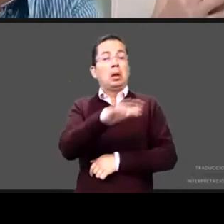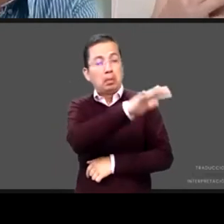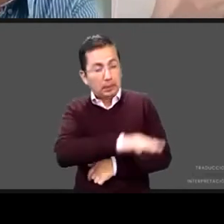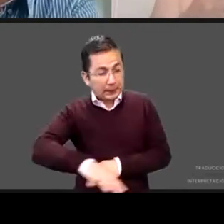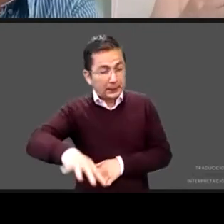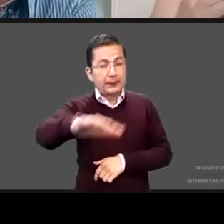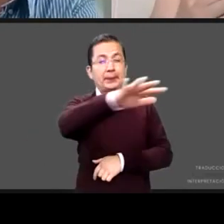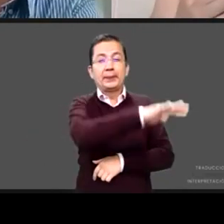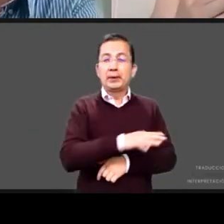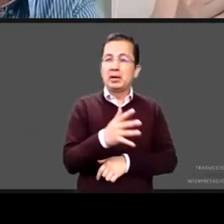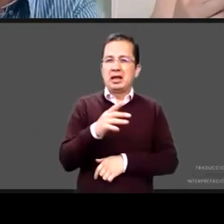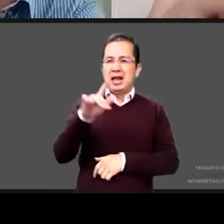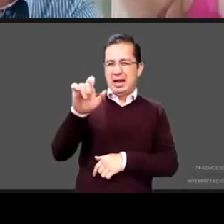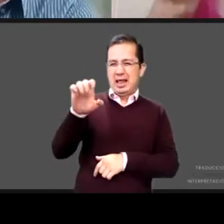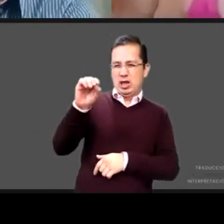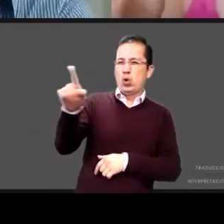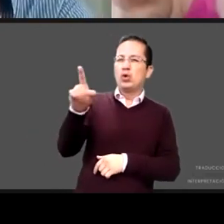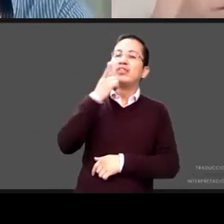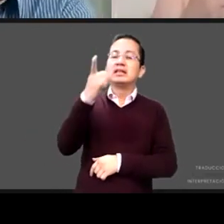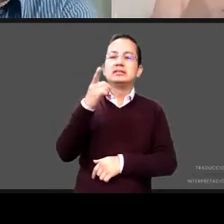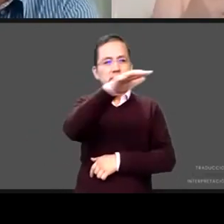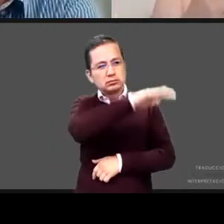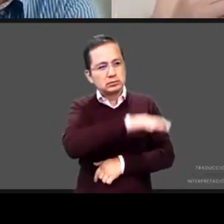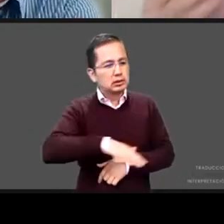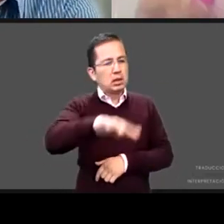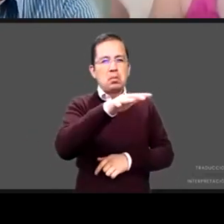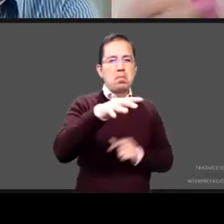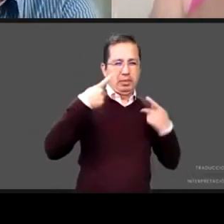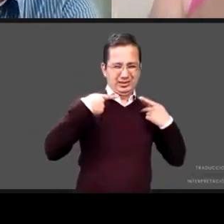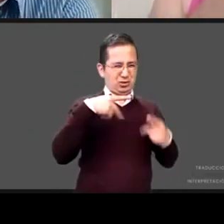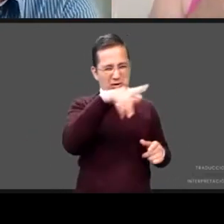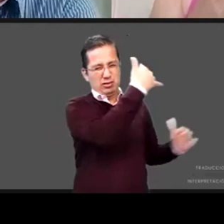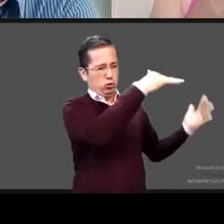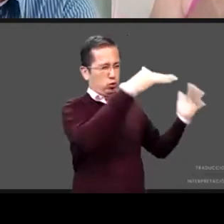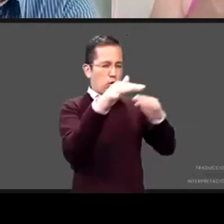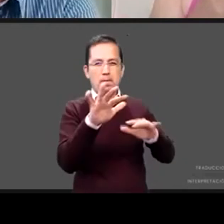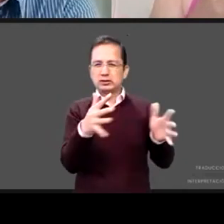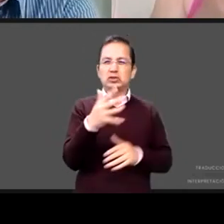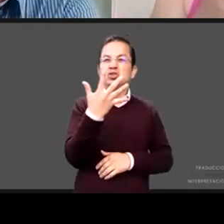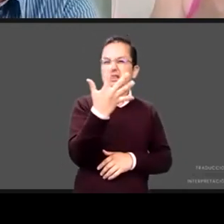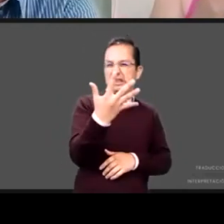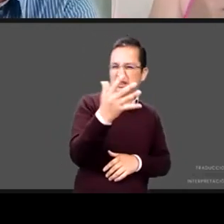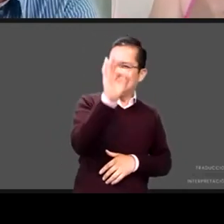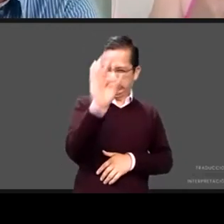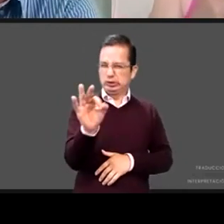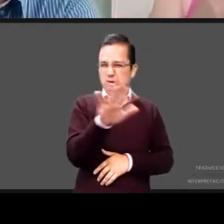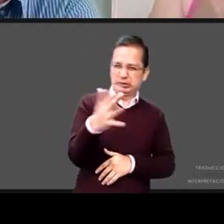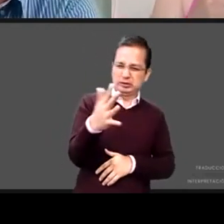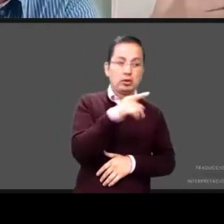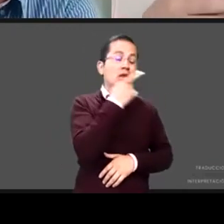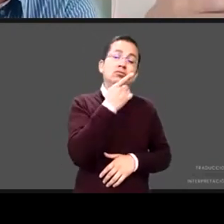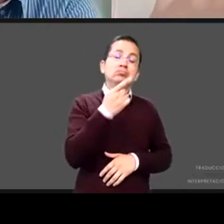5% y pico que comentaba Leo de personas que abiertamente aceptan el castigo físico de niños